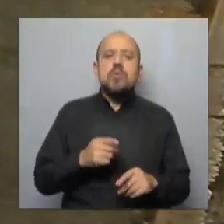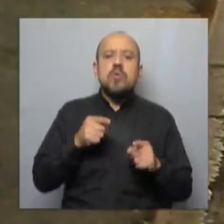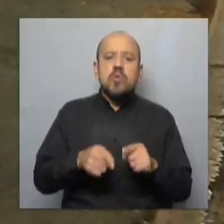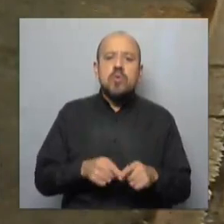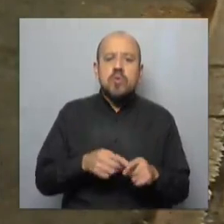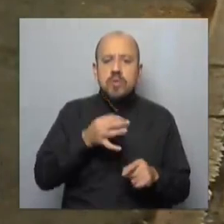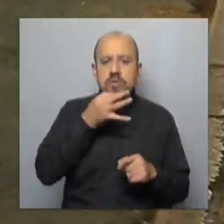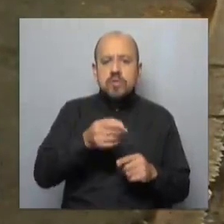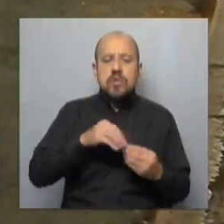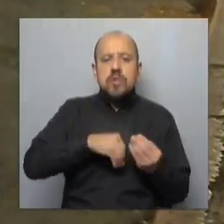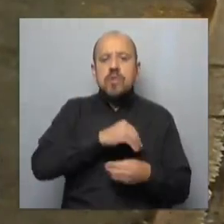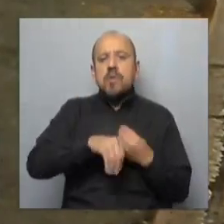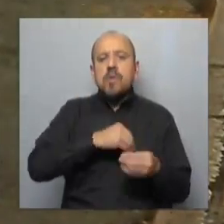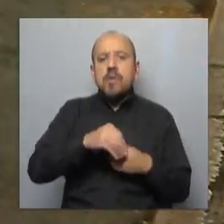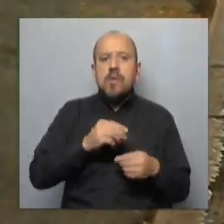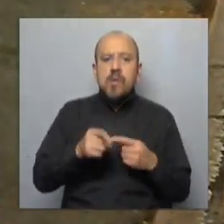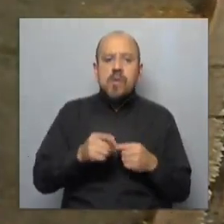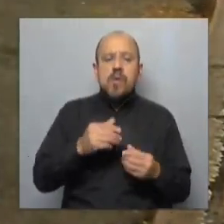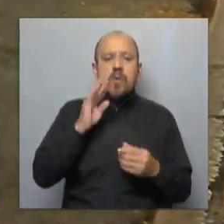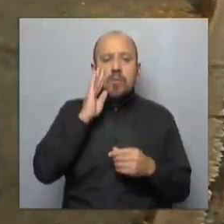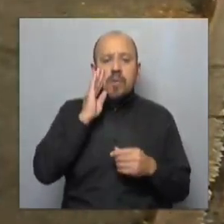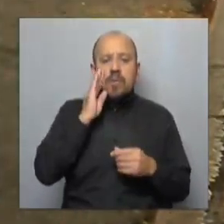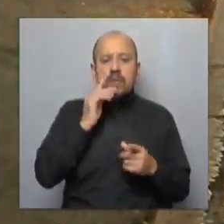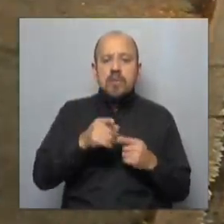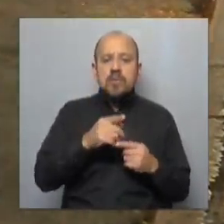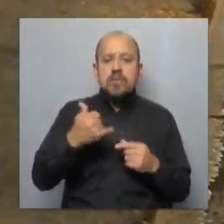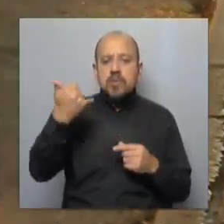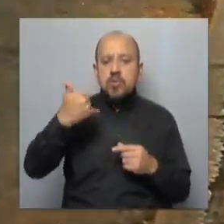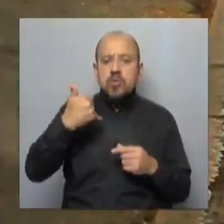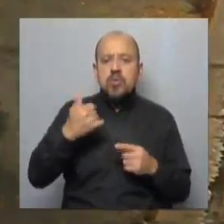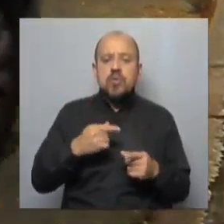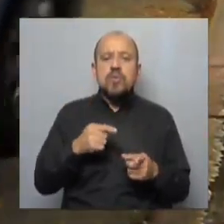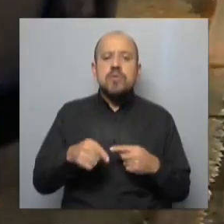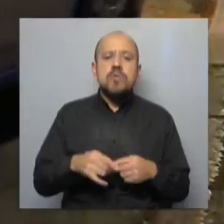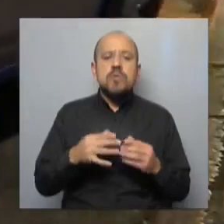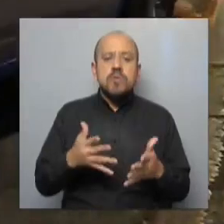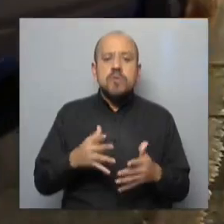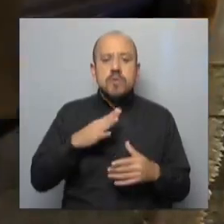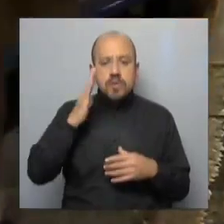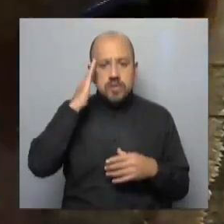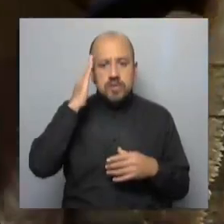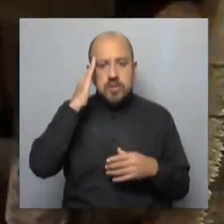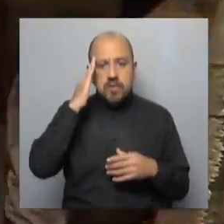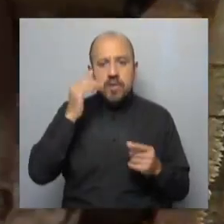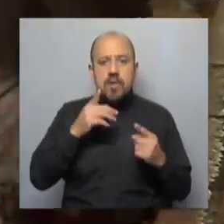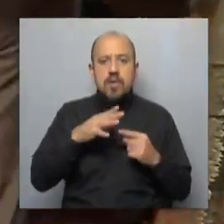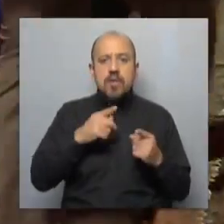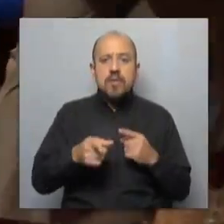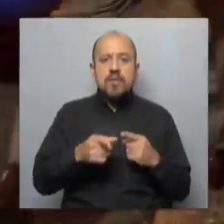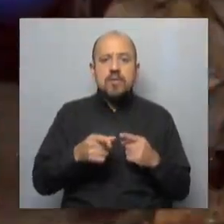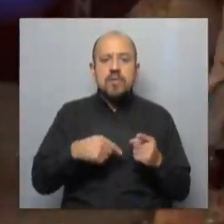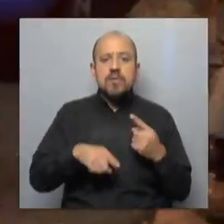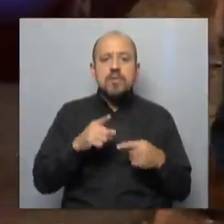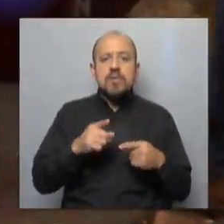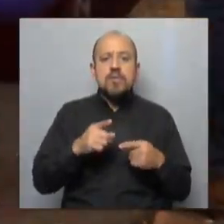hablamos con la familia de los nacionales con su mamá precisamente y nos contó a propósito de lo que fue enterarse de que habían dado con el